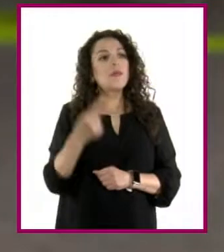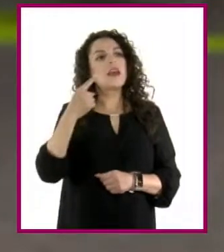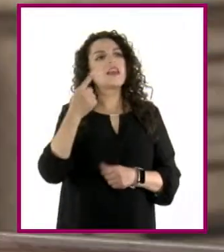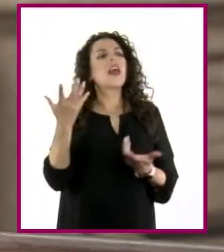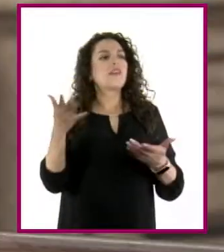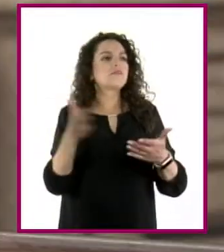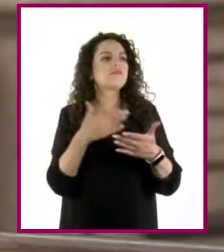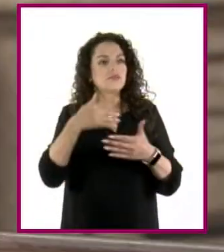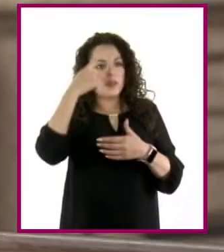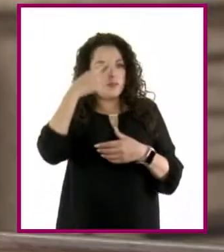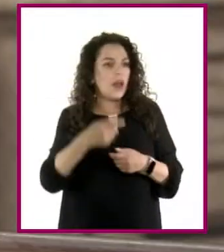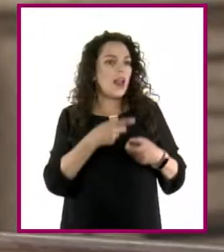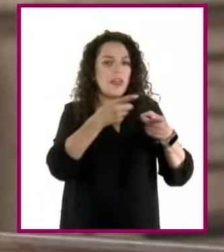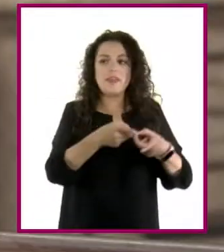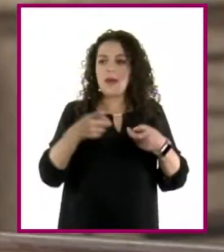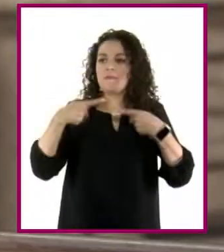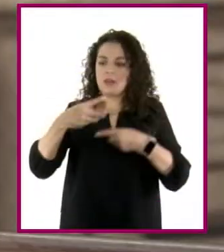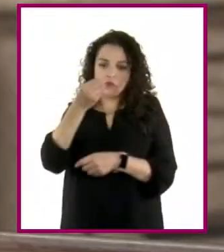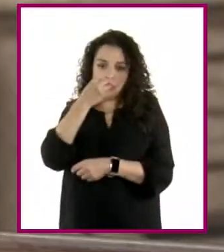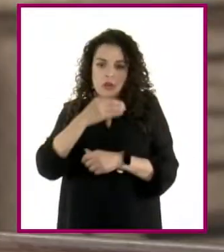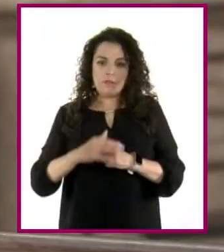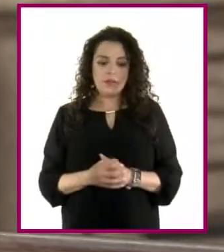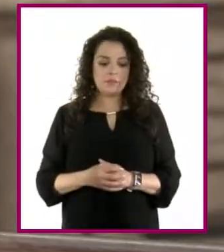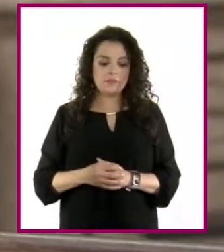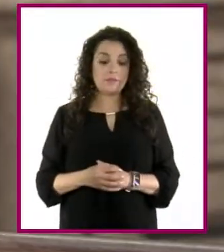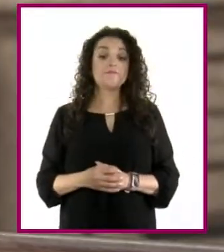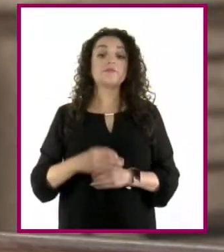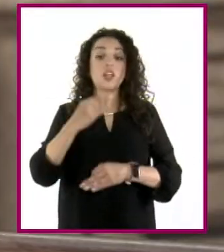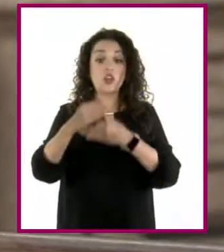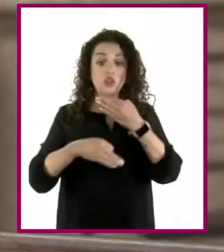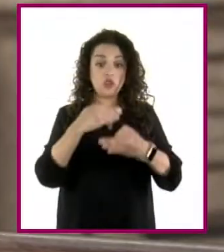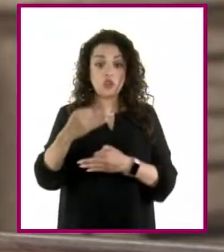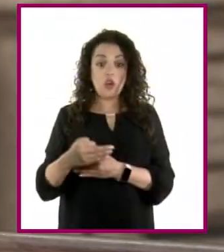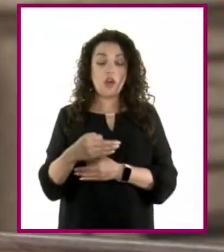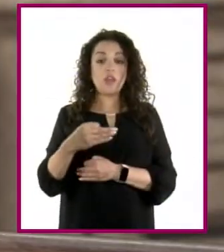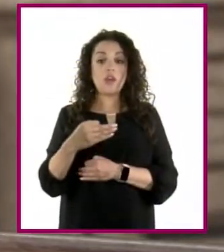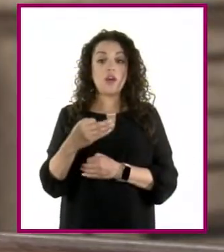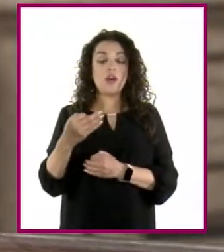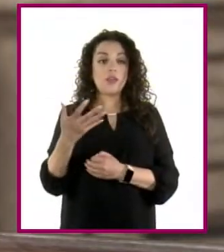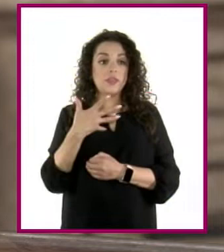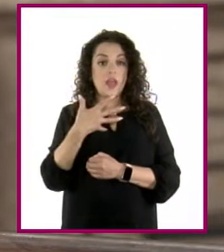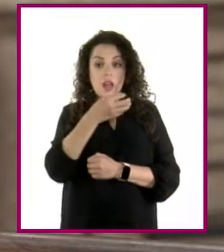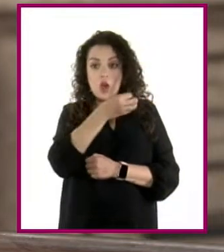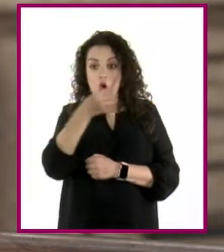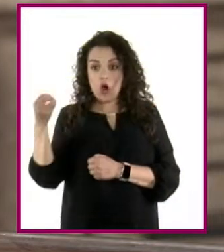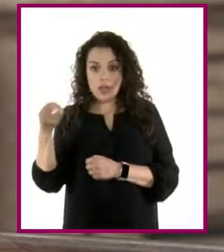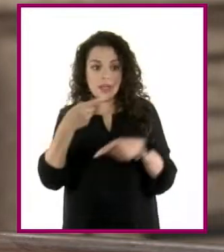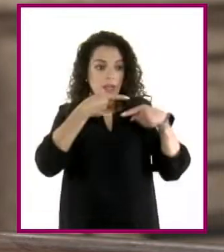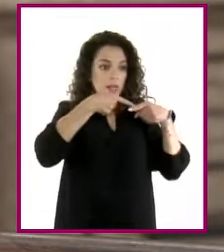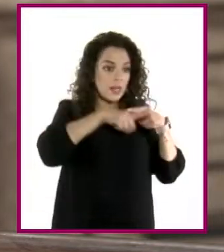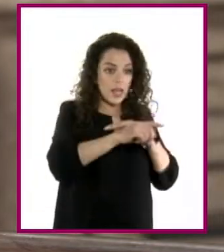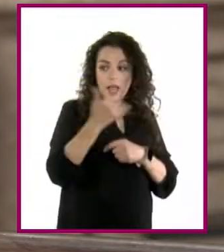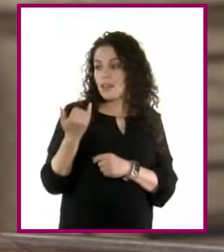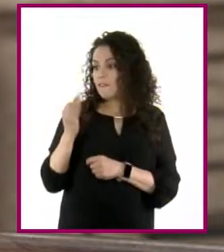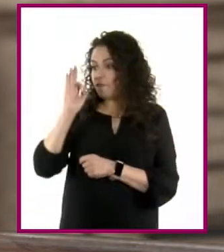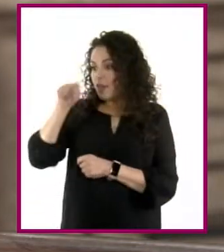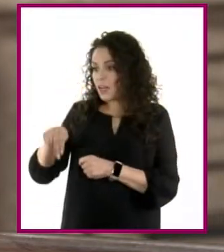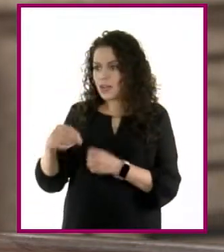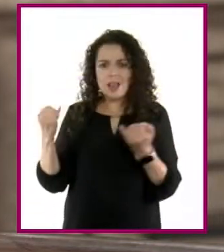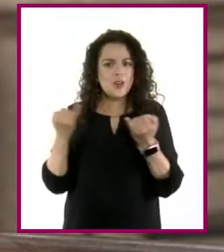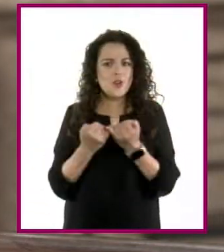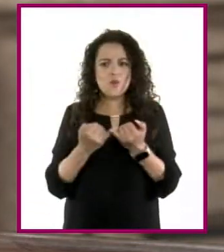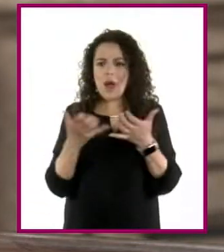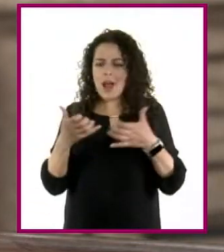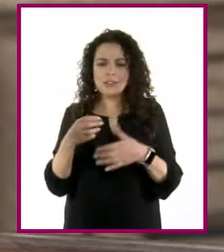de comer. Todo tiene su orden y su finalidad. ¿Cómo hacer mole? Pero, ¿cómo